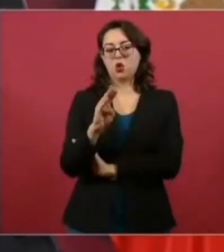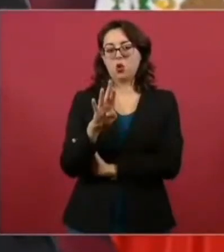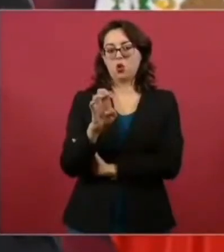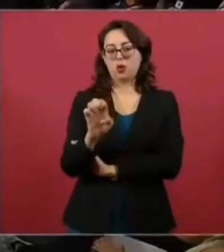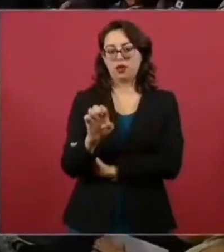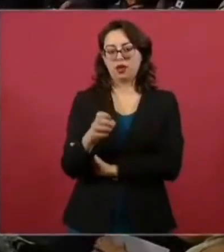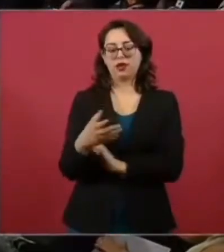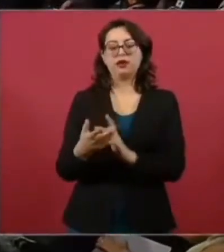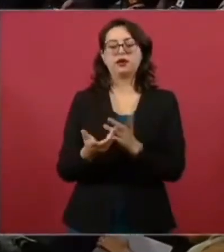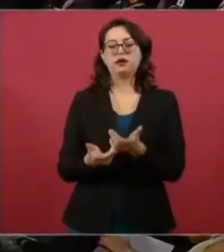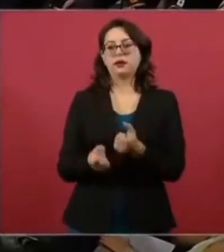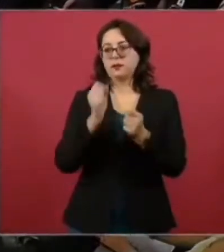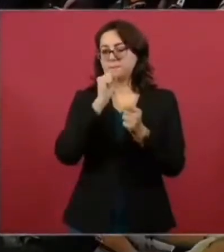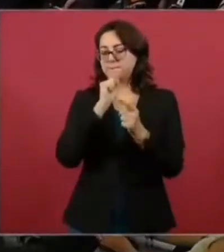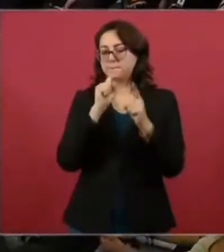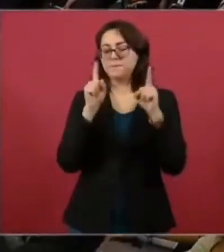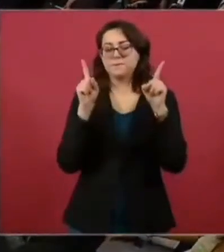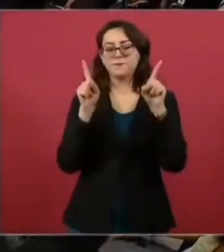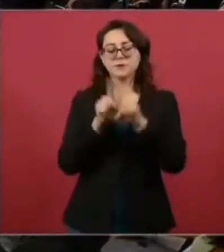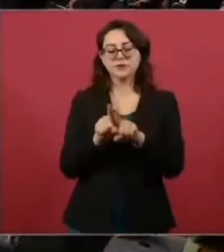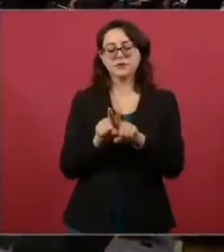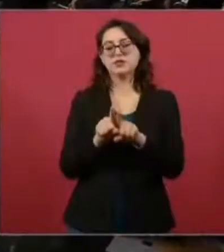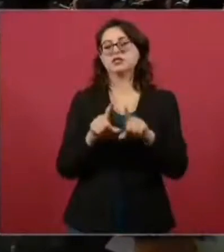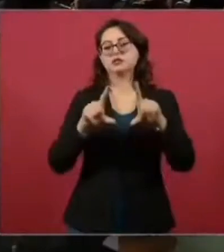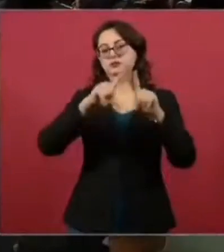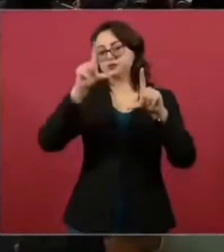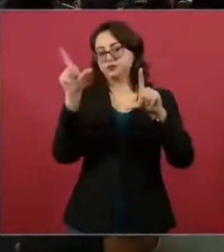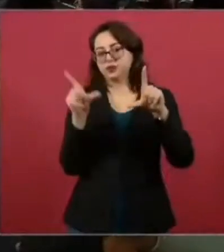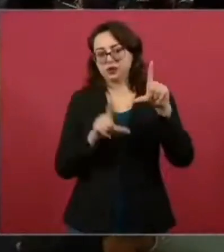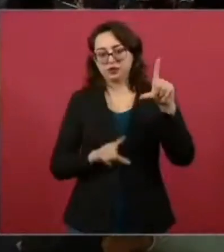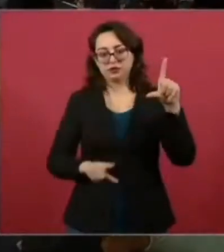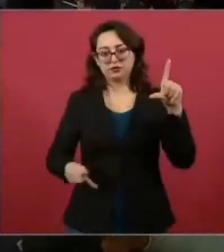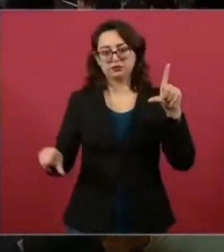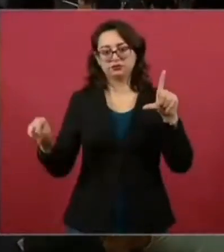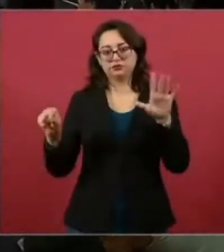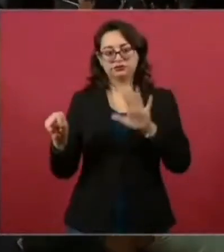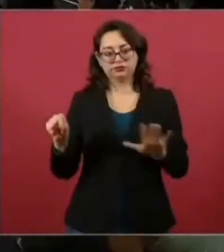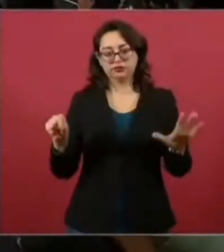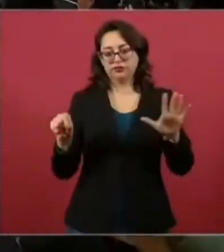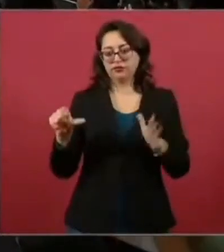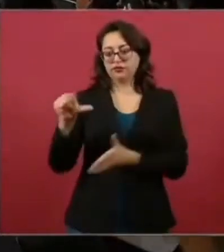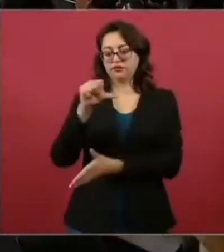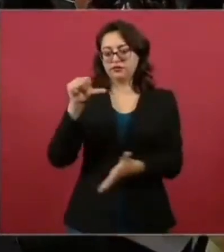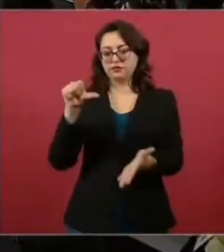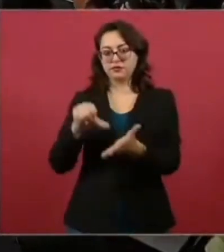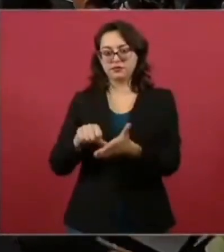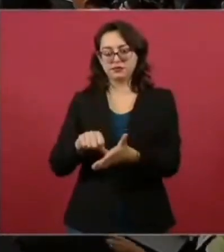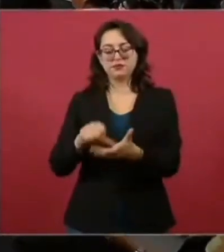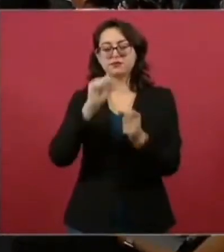en el Bajío y en el centro hay